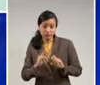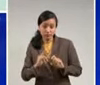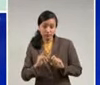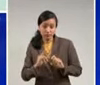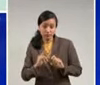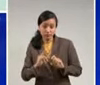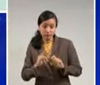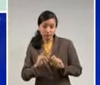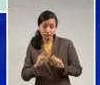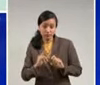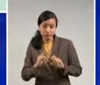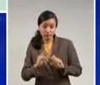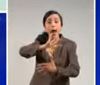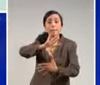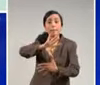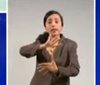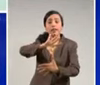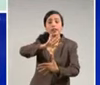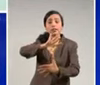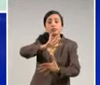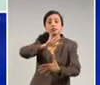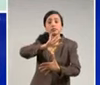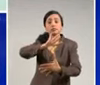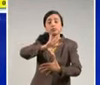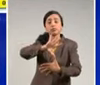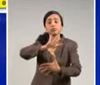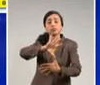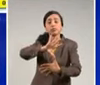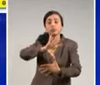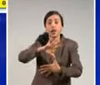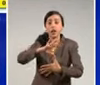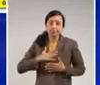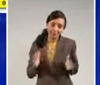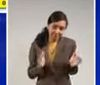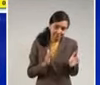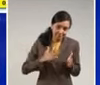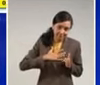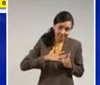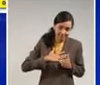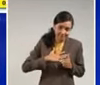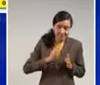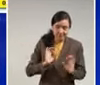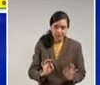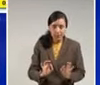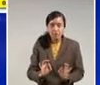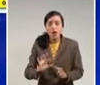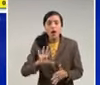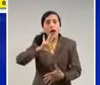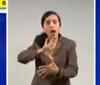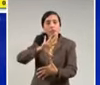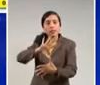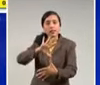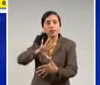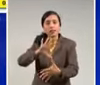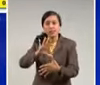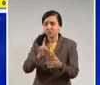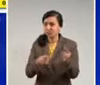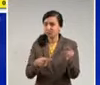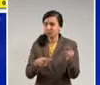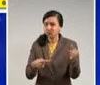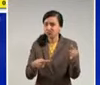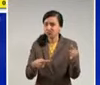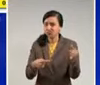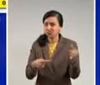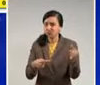las Américas, ya viéndolo un poquito particular, pues se sigue manteniendo como epicentro